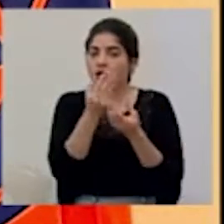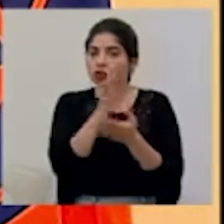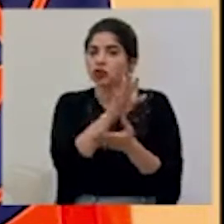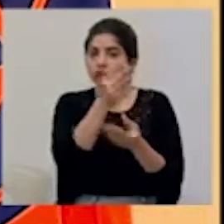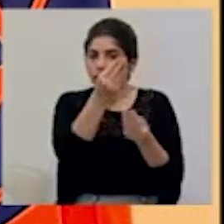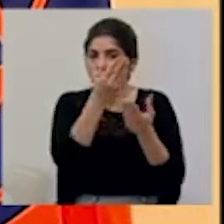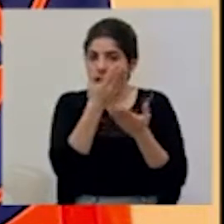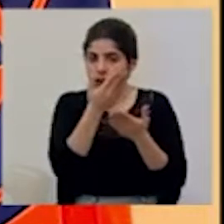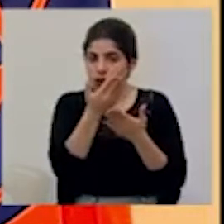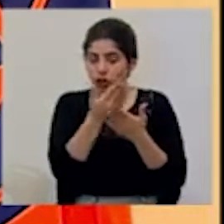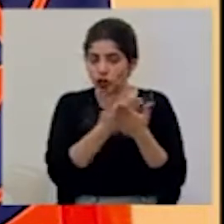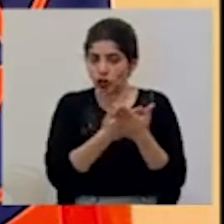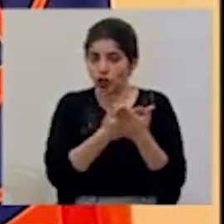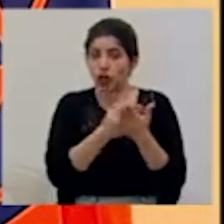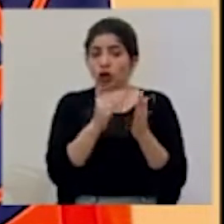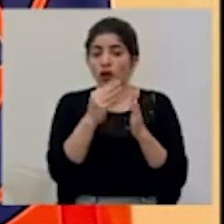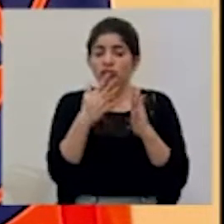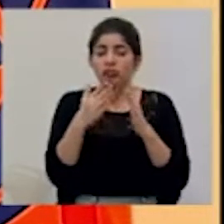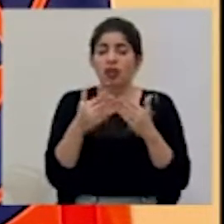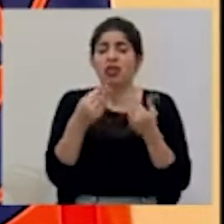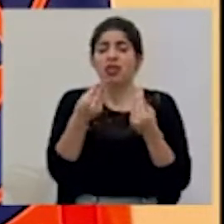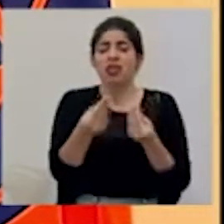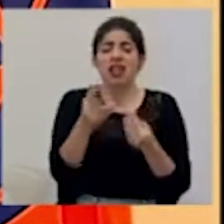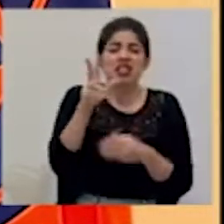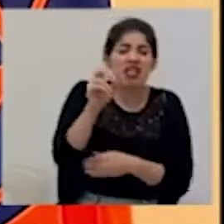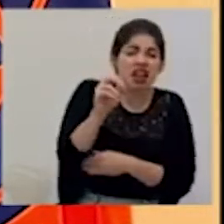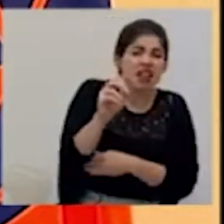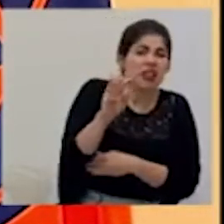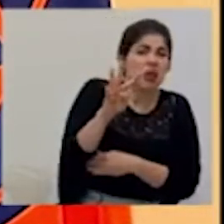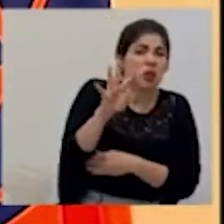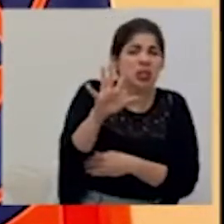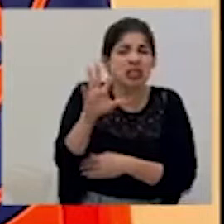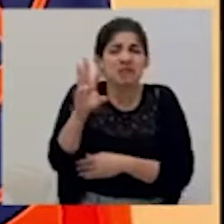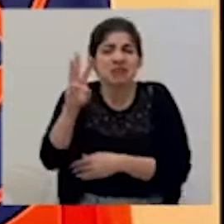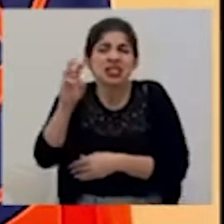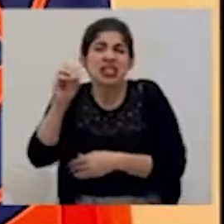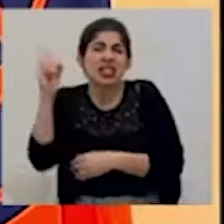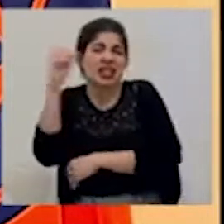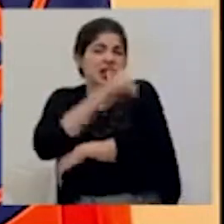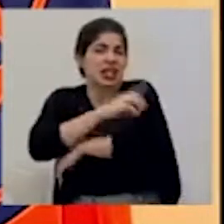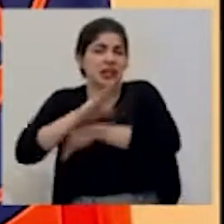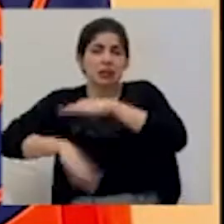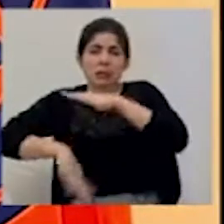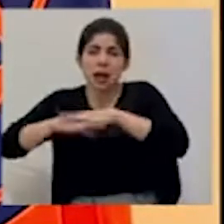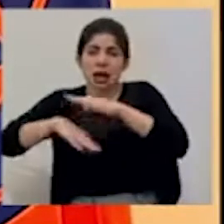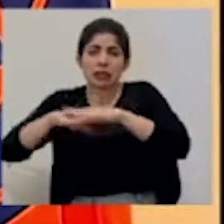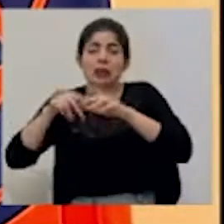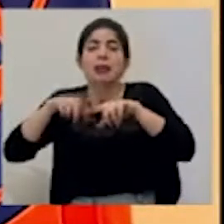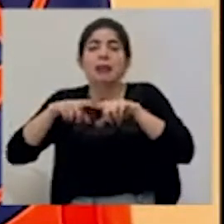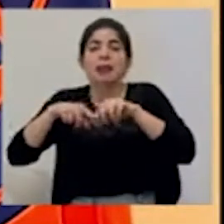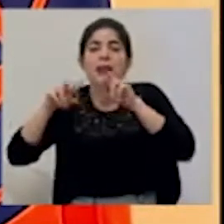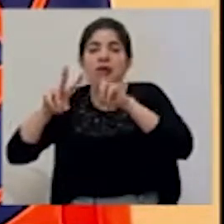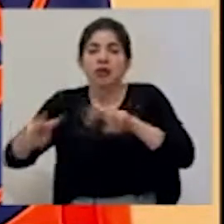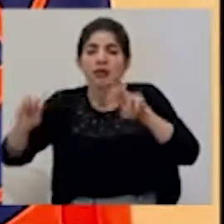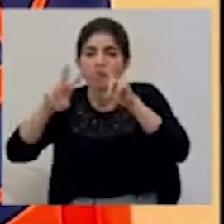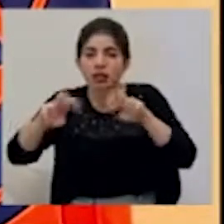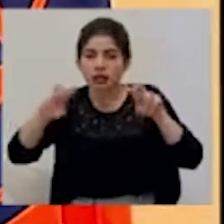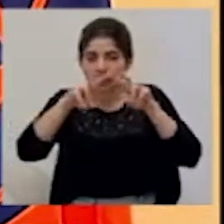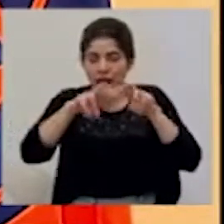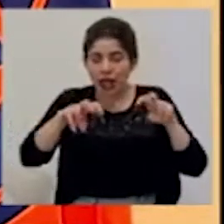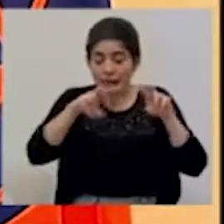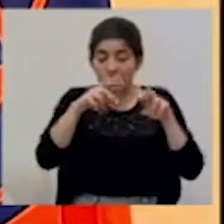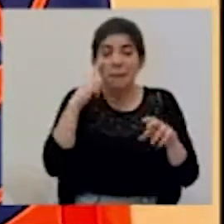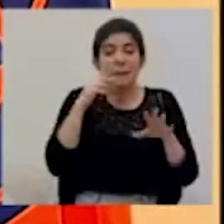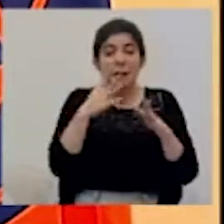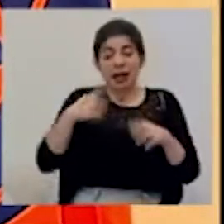un plazo aproximado de 30, 45 días, 60 días máximo, dependiendo de cómo tengamos que verificar eso en campo, para que la